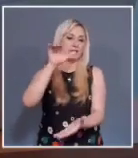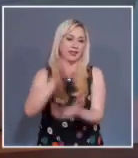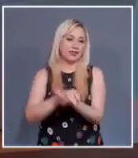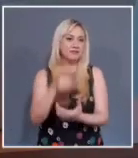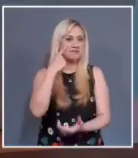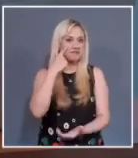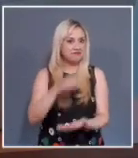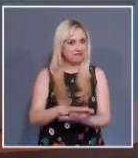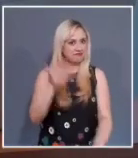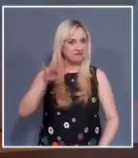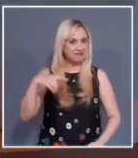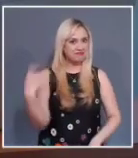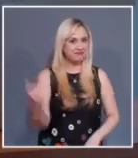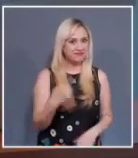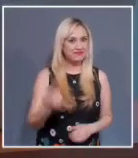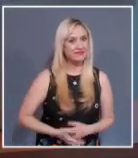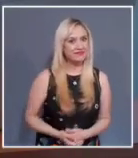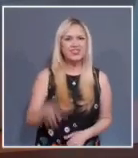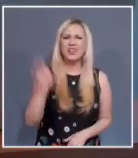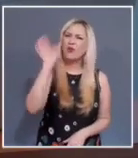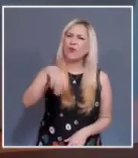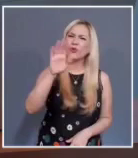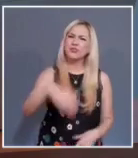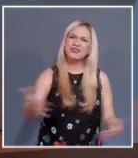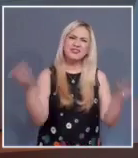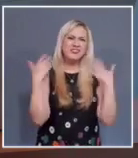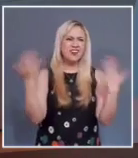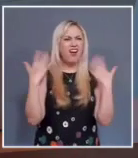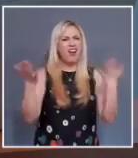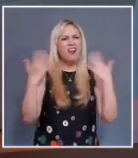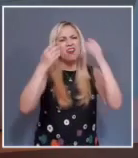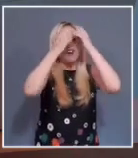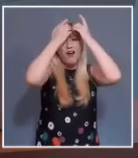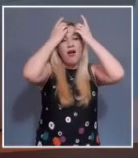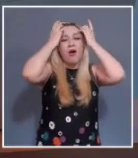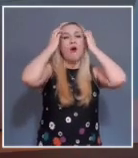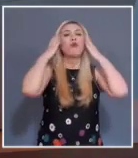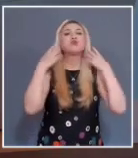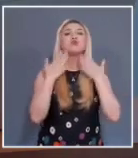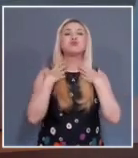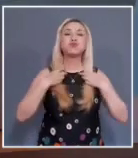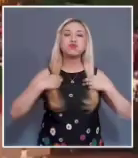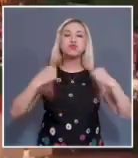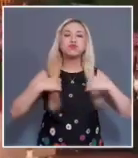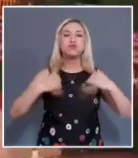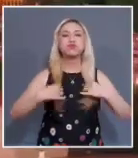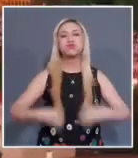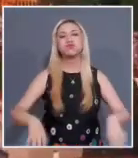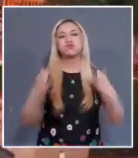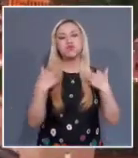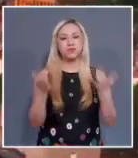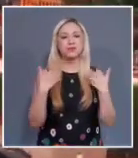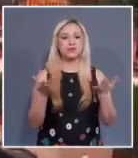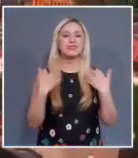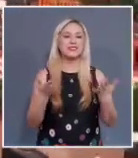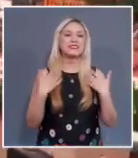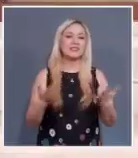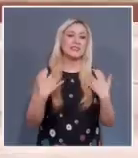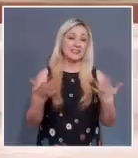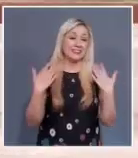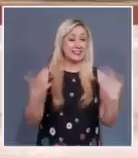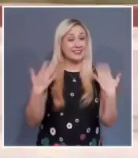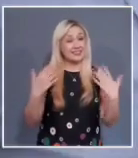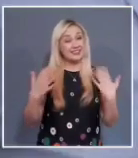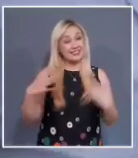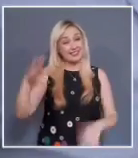Y oiga, qué calor. El Servicio Meteorológico Nacional alertó que la población, o a la población precisamente, pues por la presencia de la